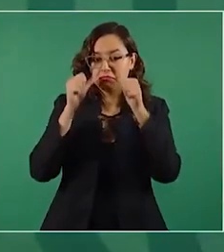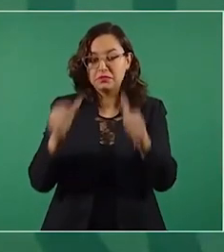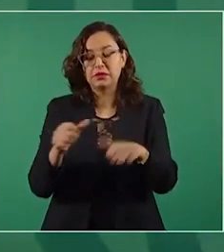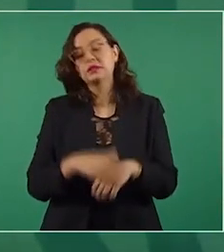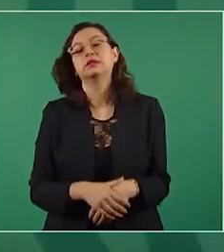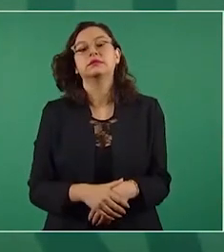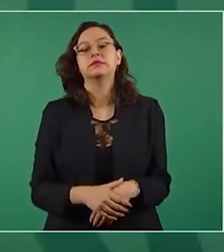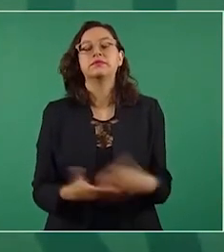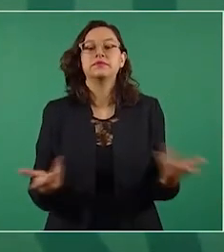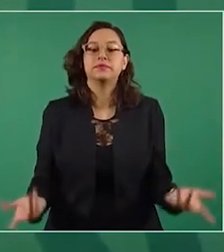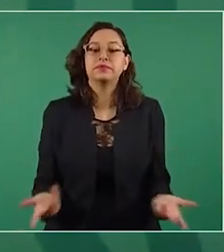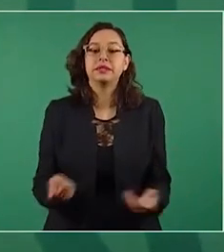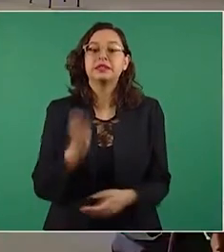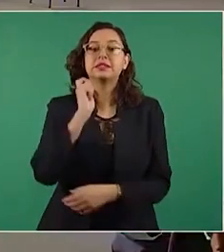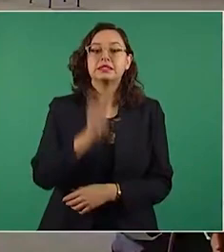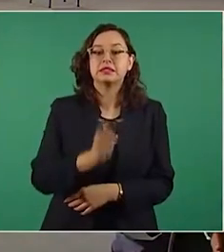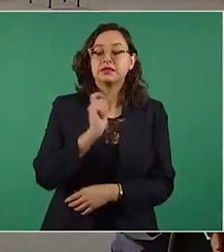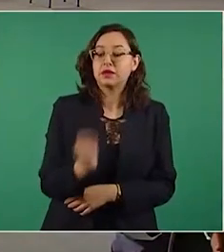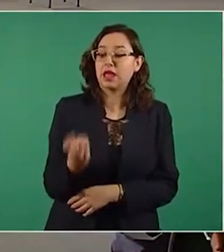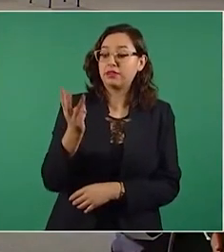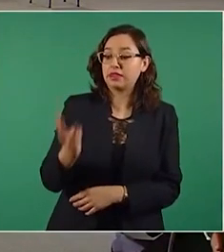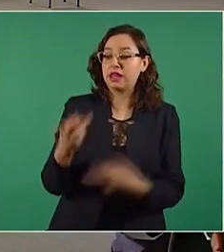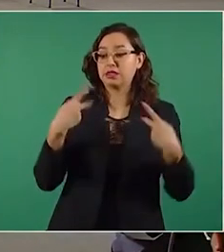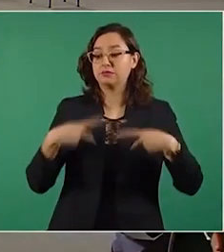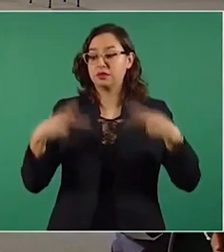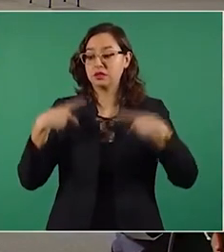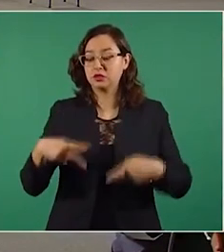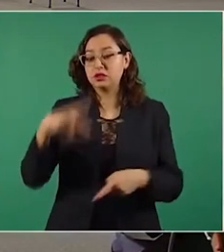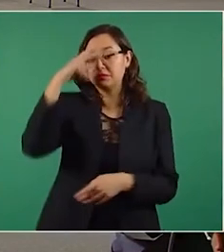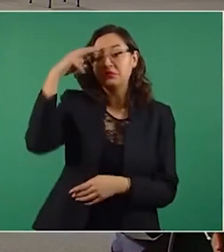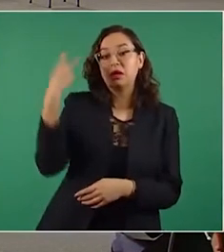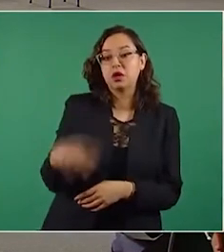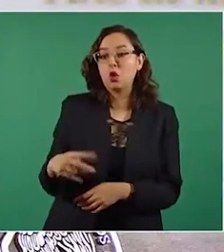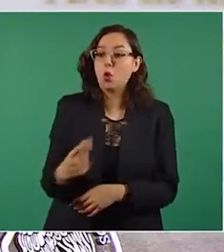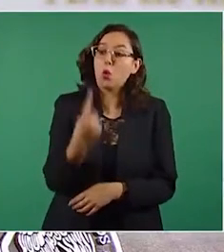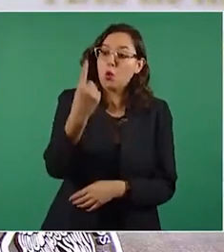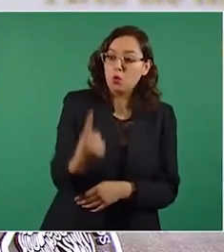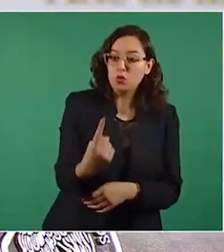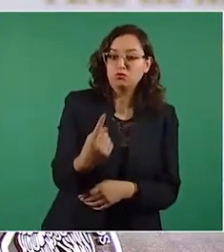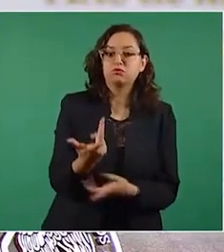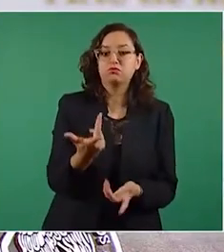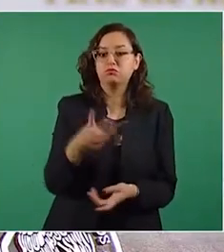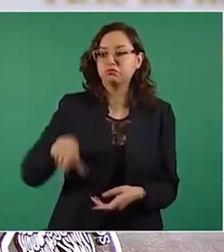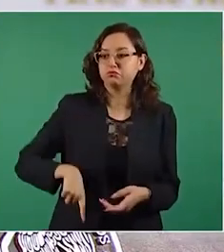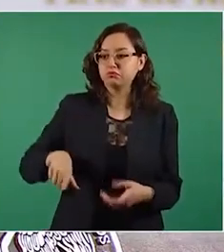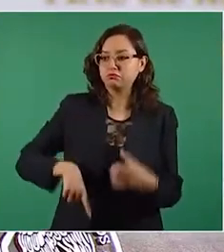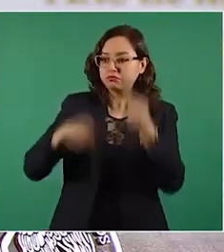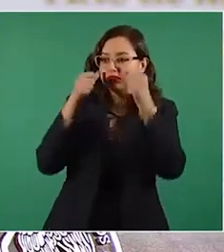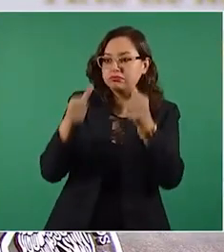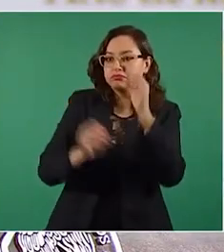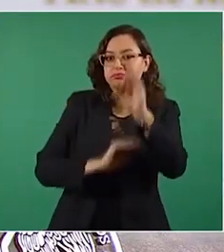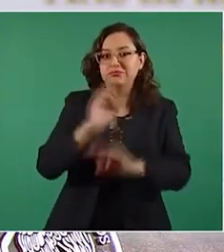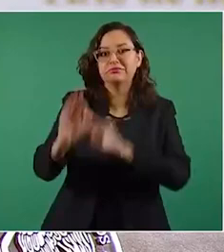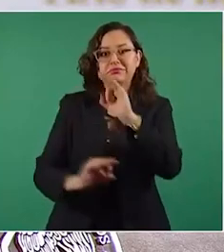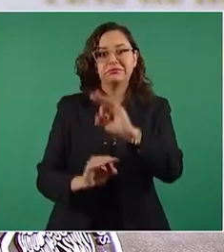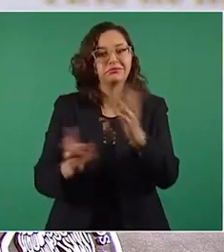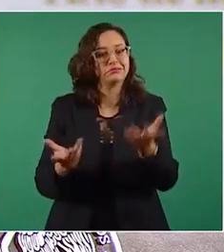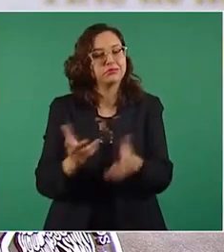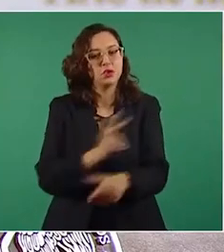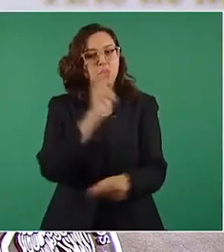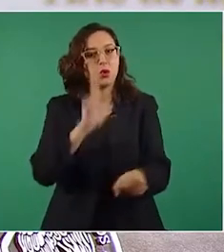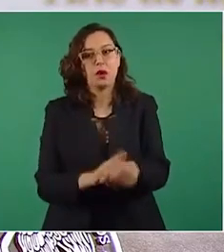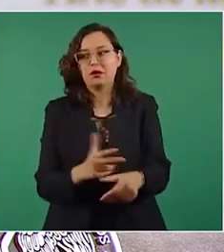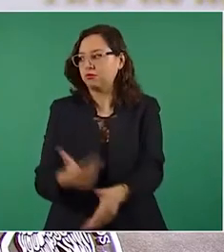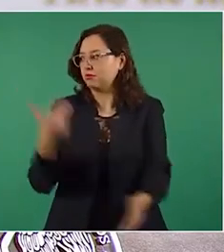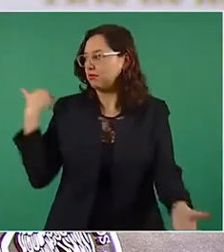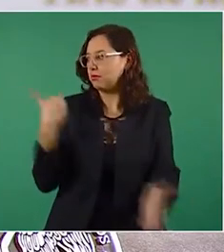tres mexicanos recibió atención en un servicio público de salud, cifra que debe entenderse por la situación de emergencia